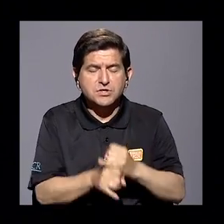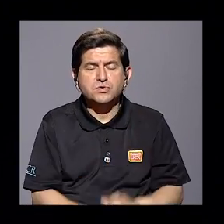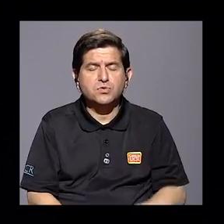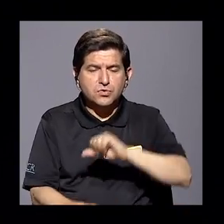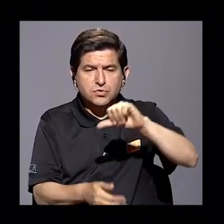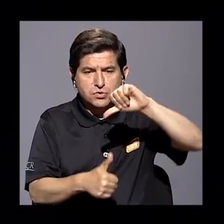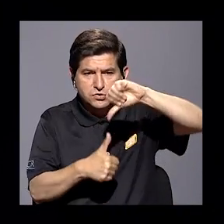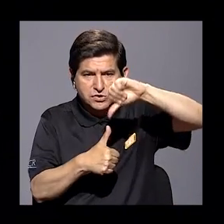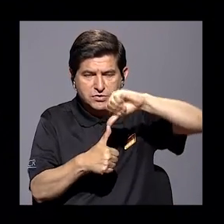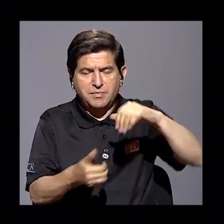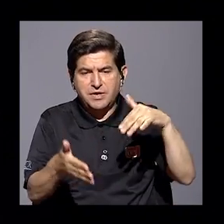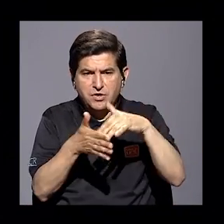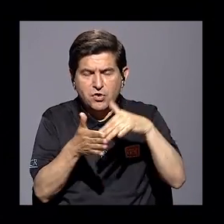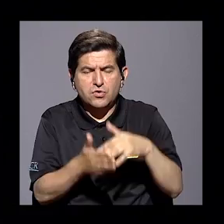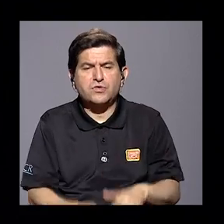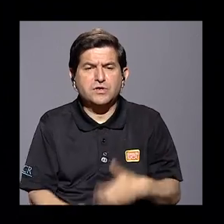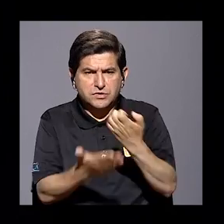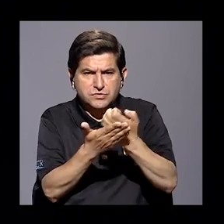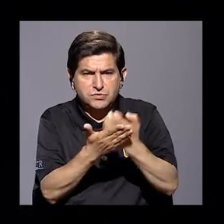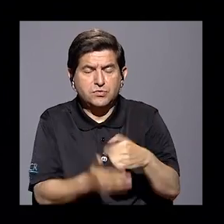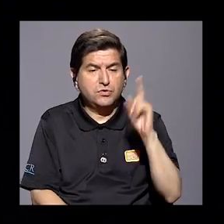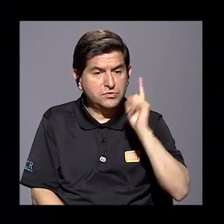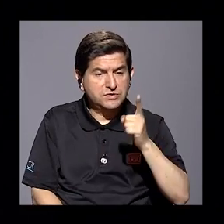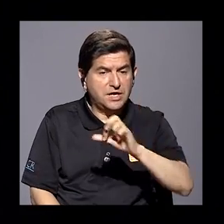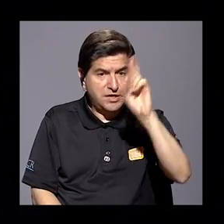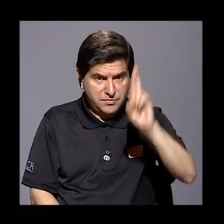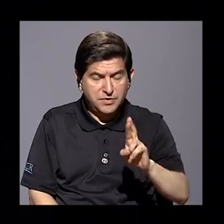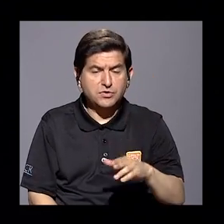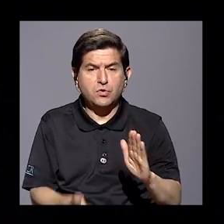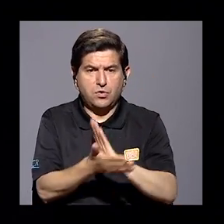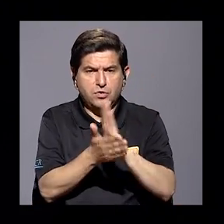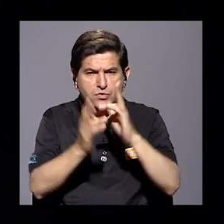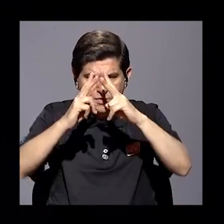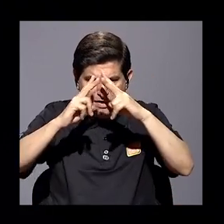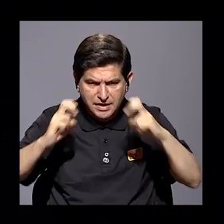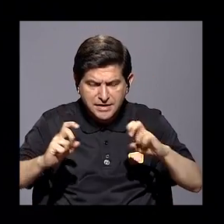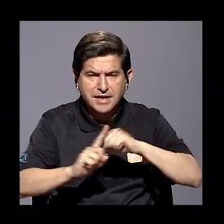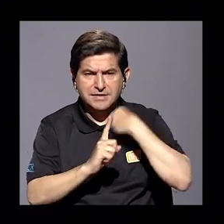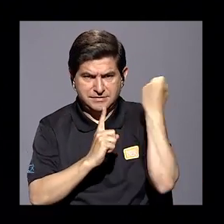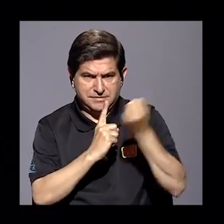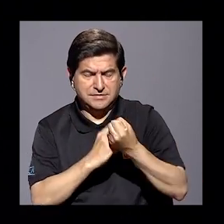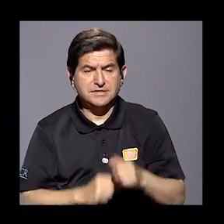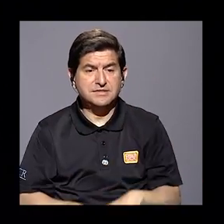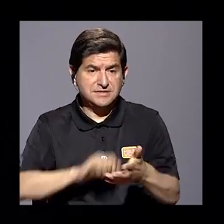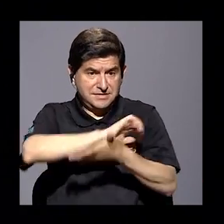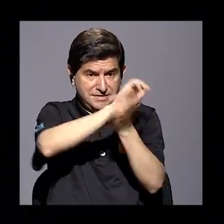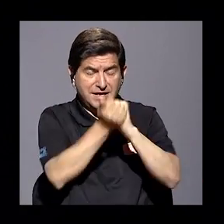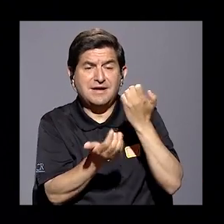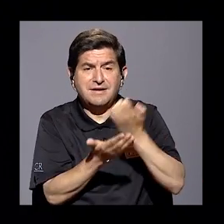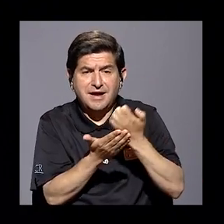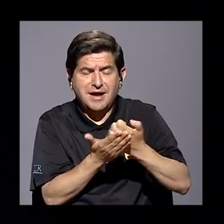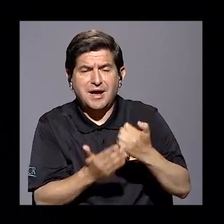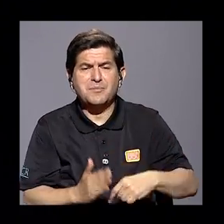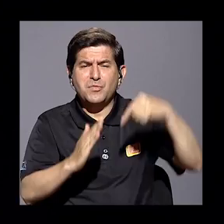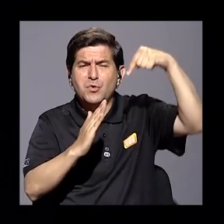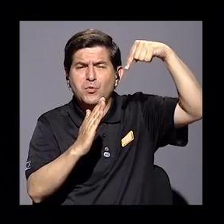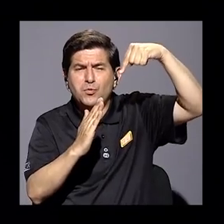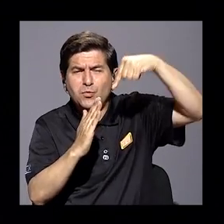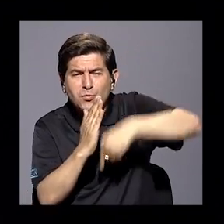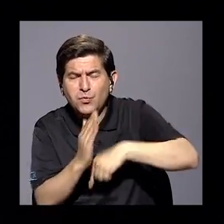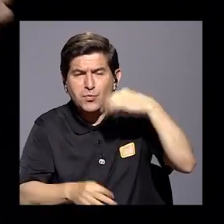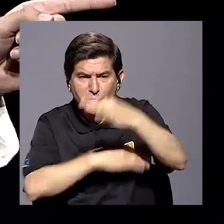centroamericano de estudios fiscales en octubre del 2018 le advirtió a costa rica en un documento análisis de coyuntura que esa reforma fiscal